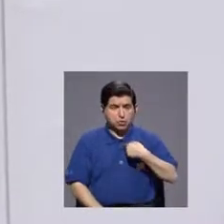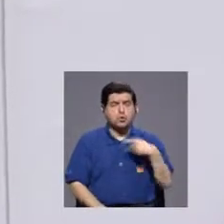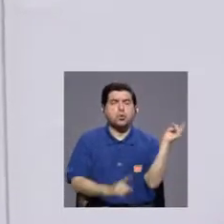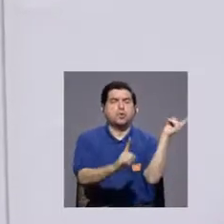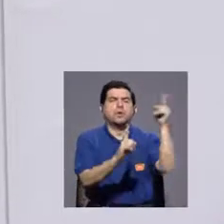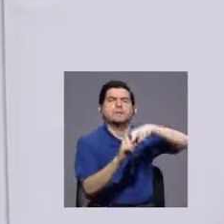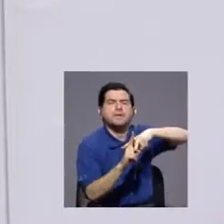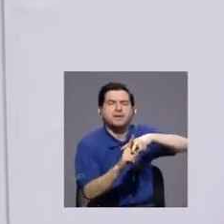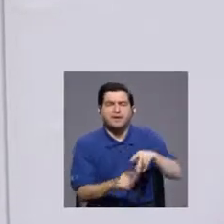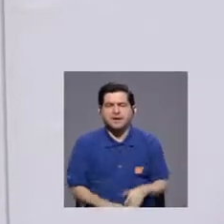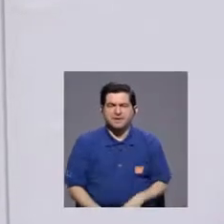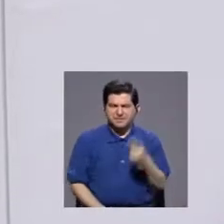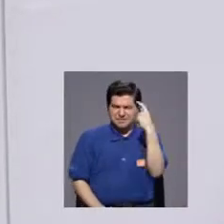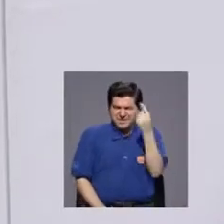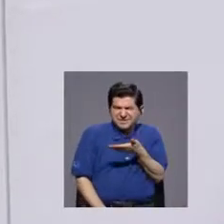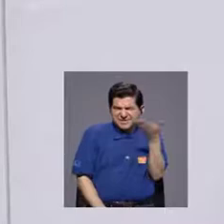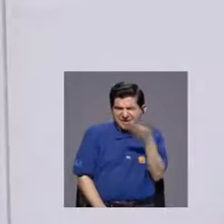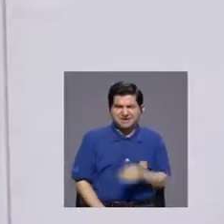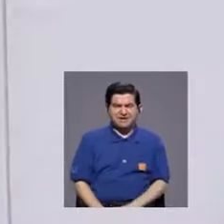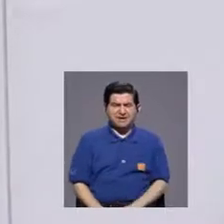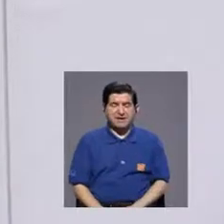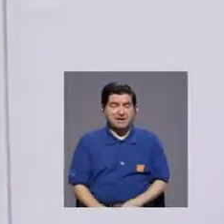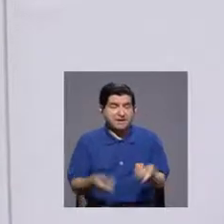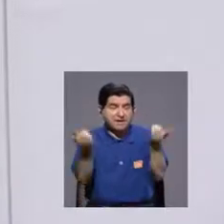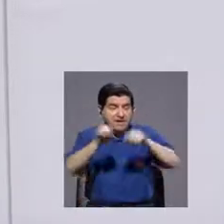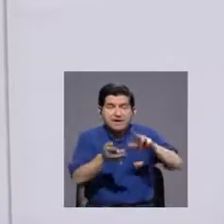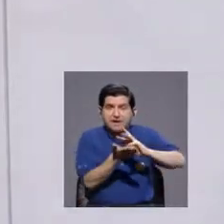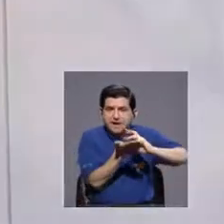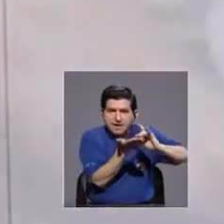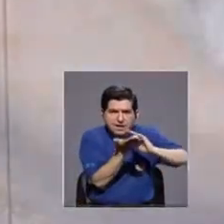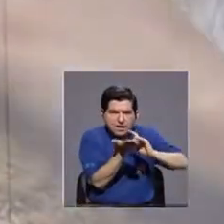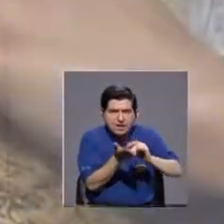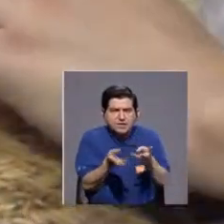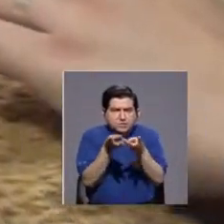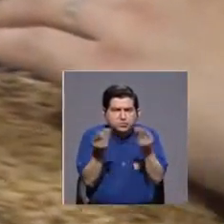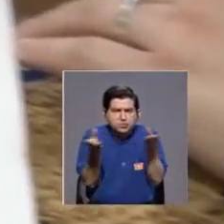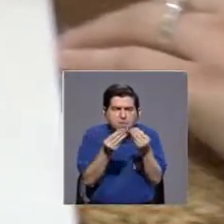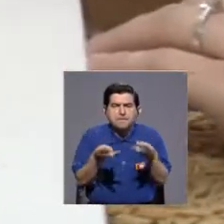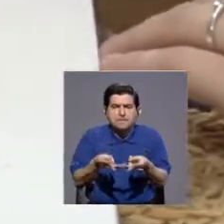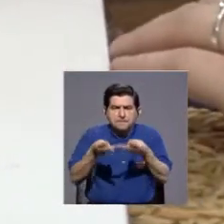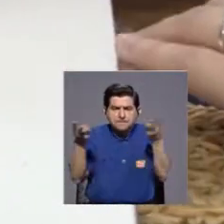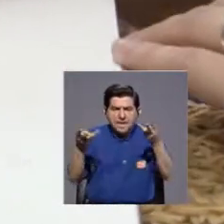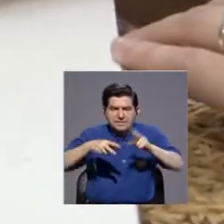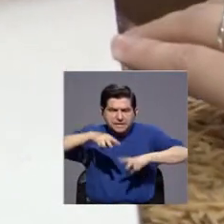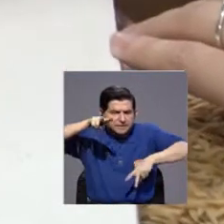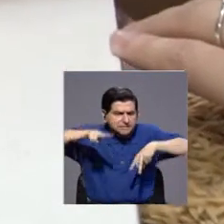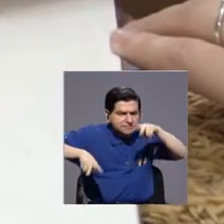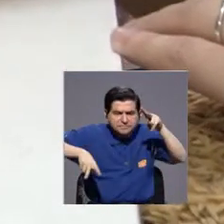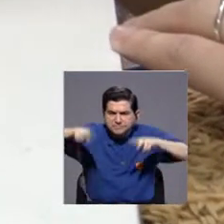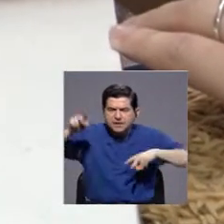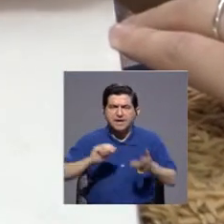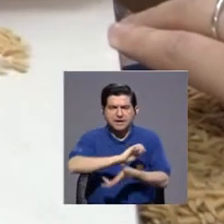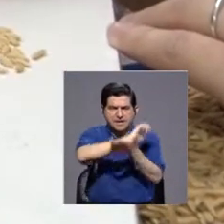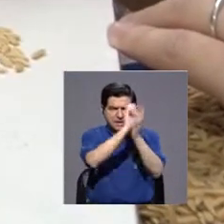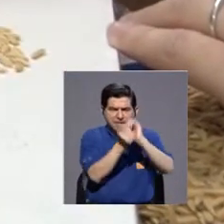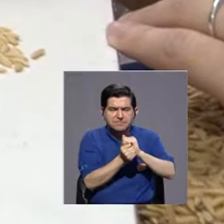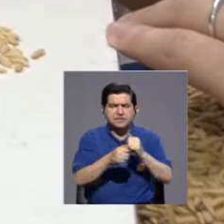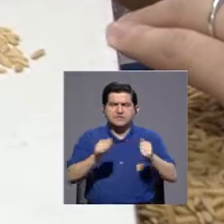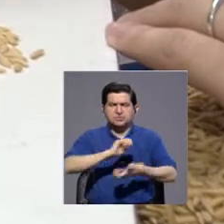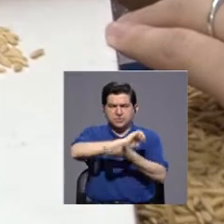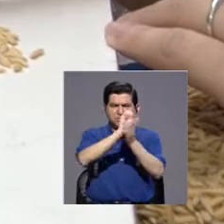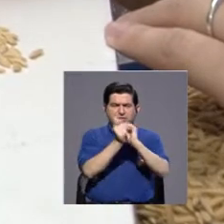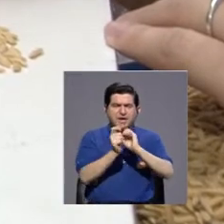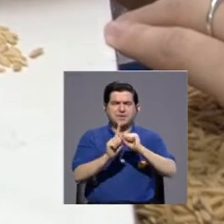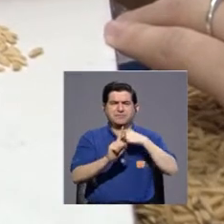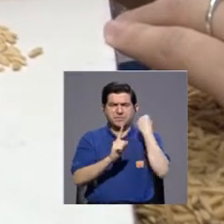pensando en la necesidad de generar en el caso del arroz específicamente materiales variantes para adaptación al cambio climático para